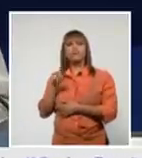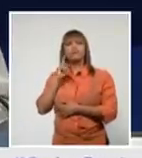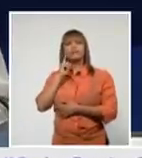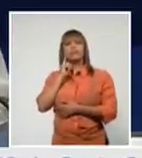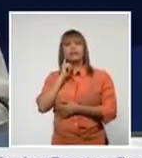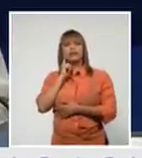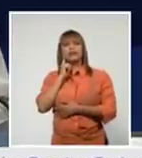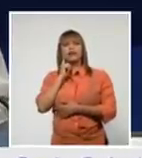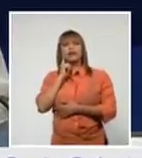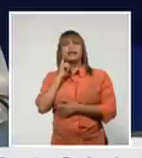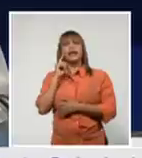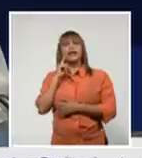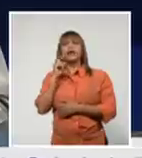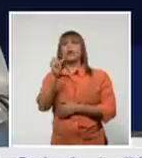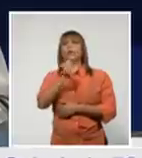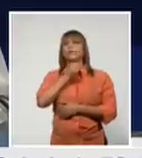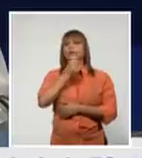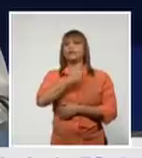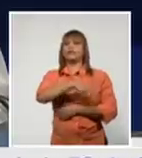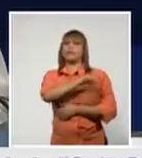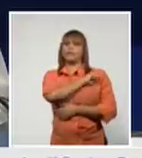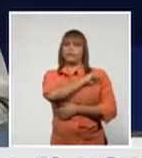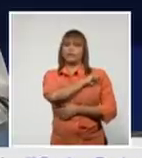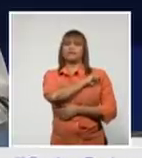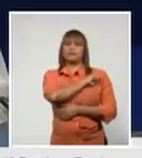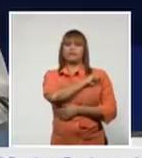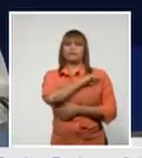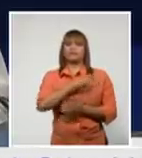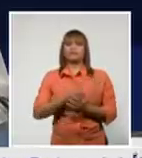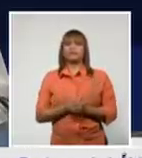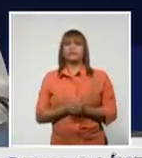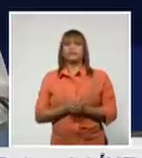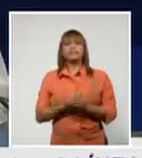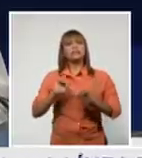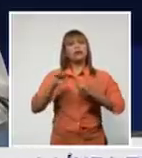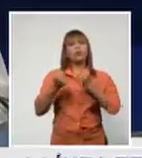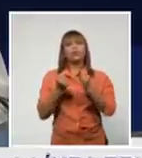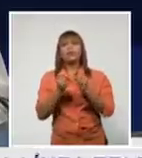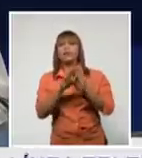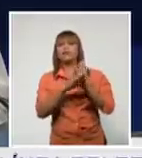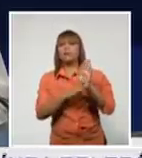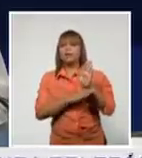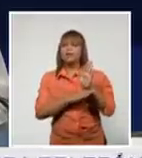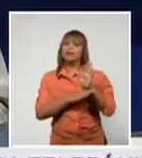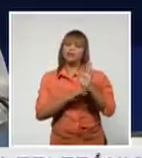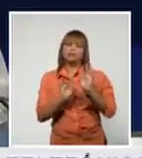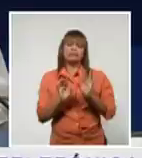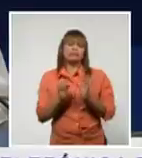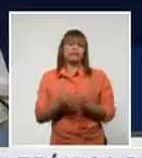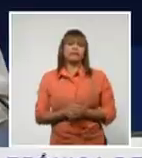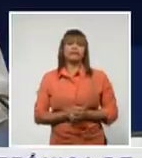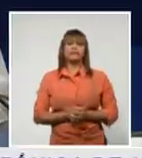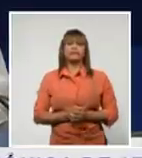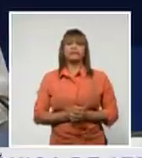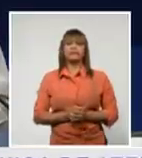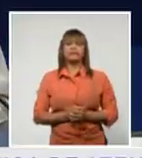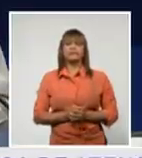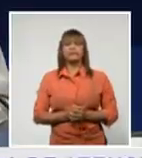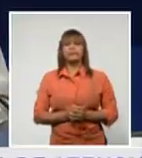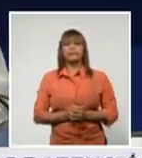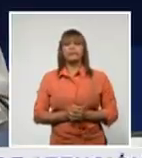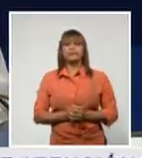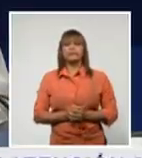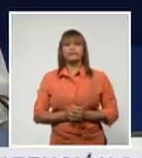los estados de opinión y se ajustan las medidas que se van a aplicar. Es cierto